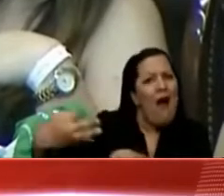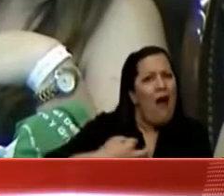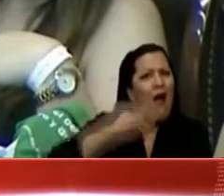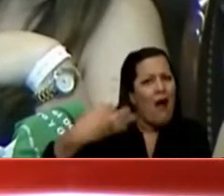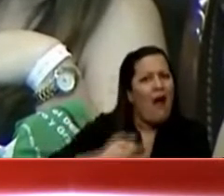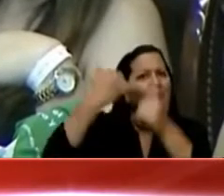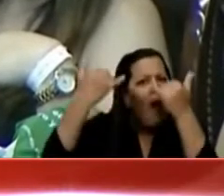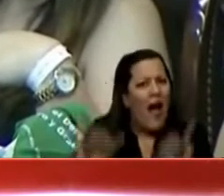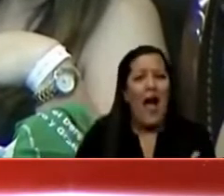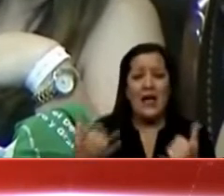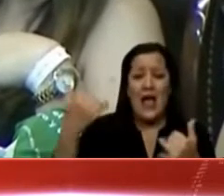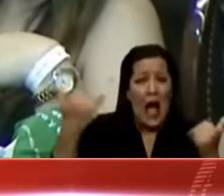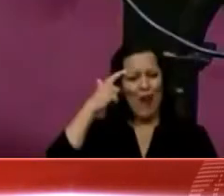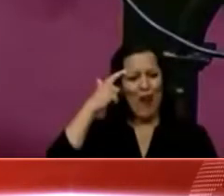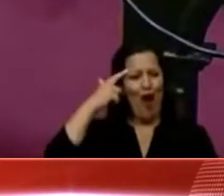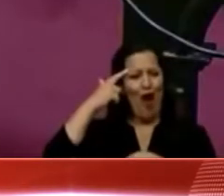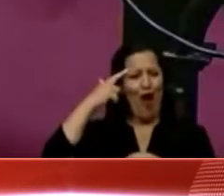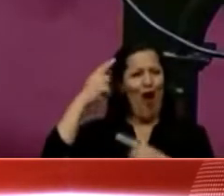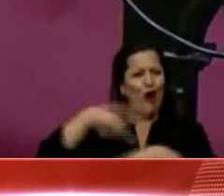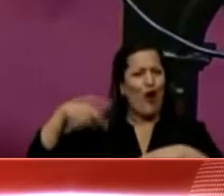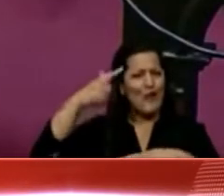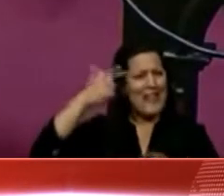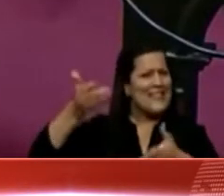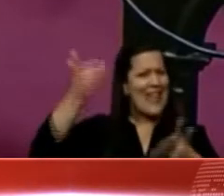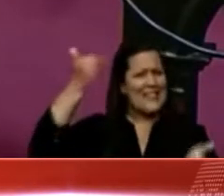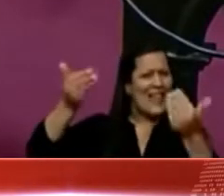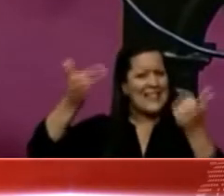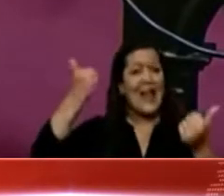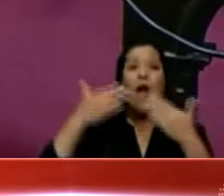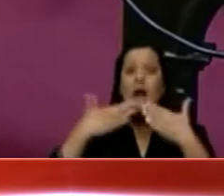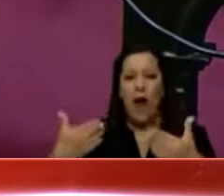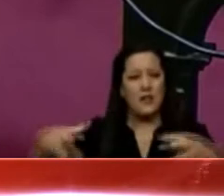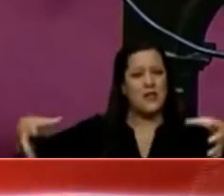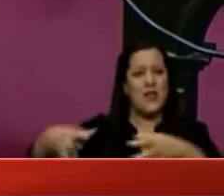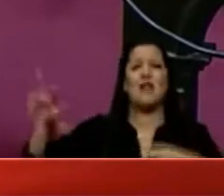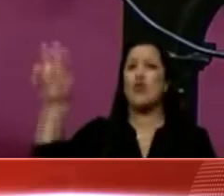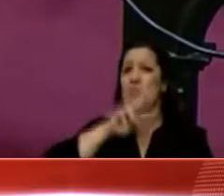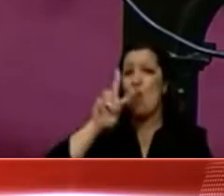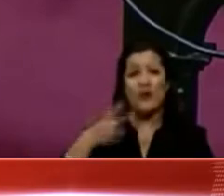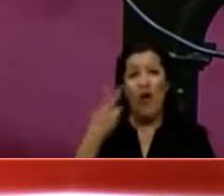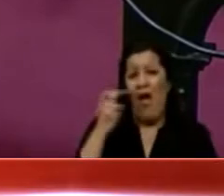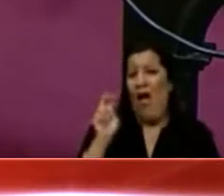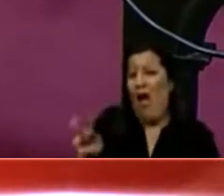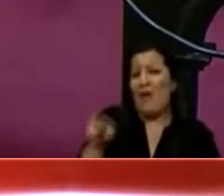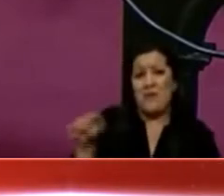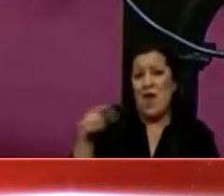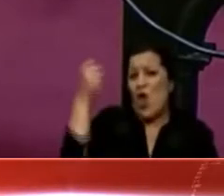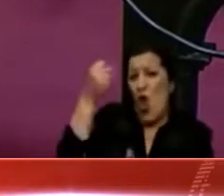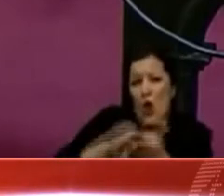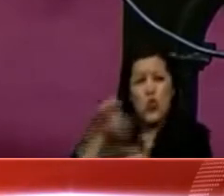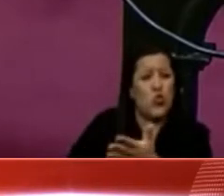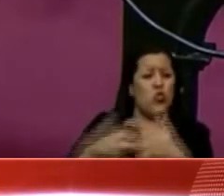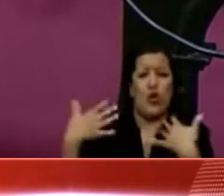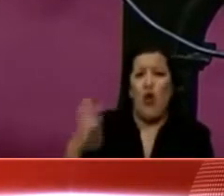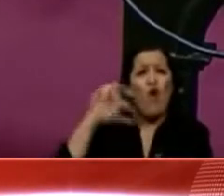no imponible. También aclarar de que es un beneficio para los jubilados. Hoy en día pagan impuestos a las ganancias